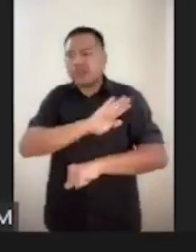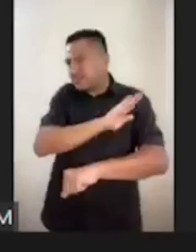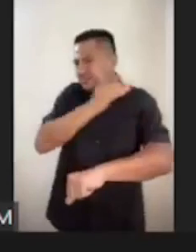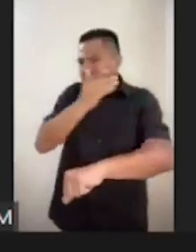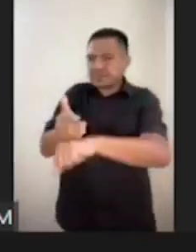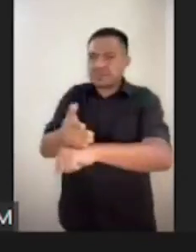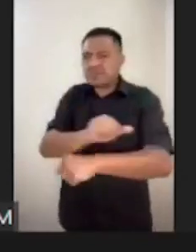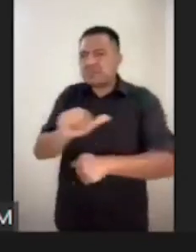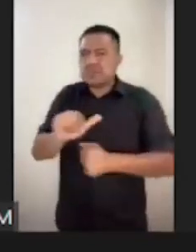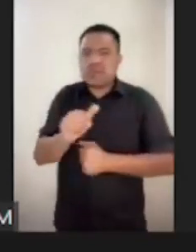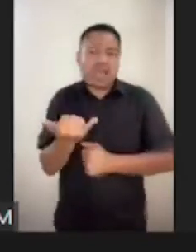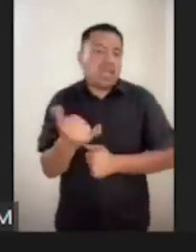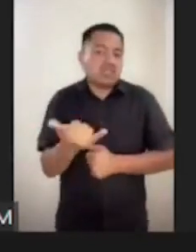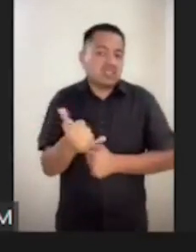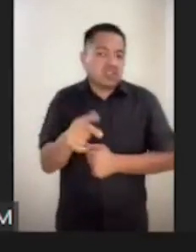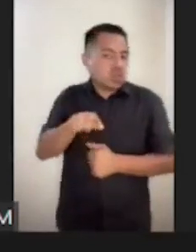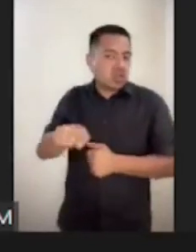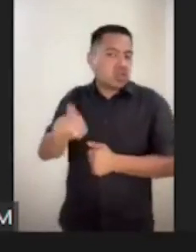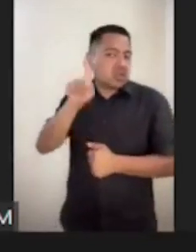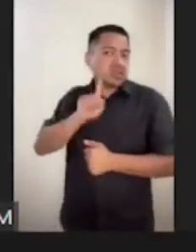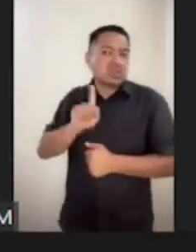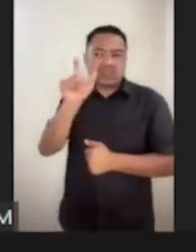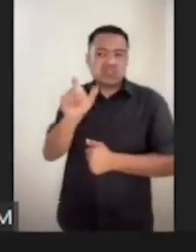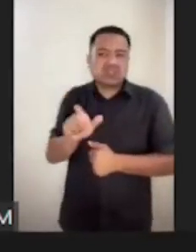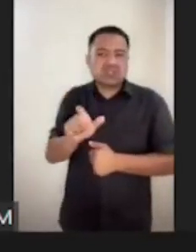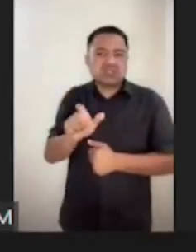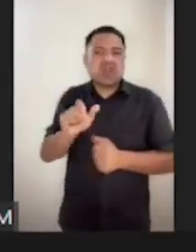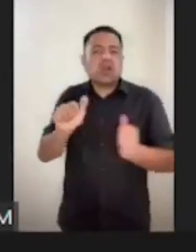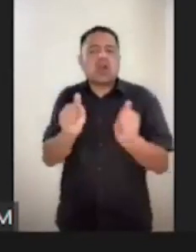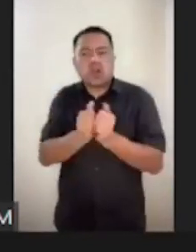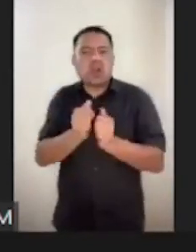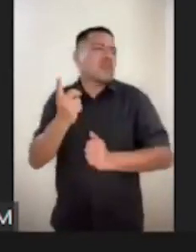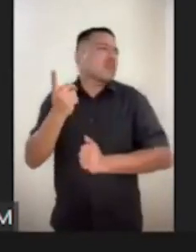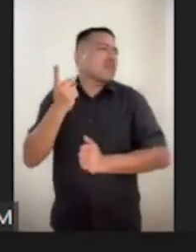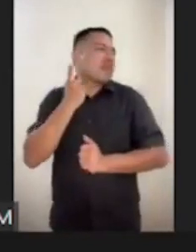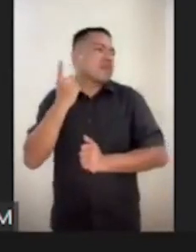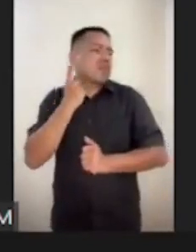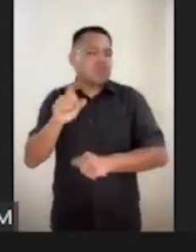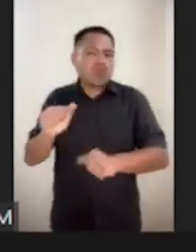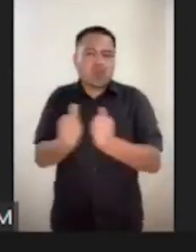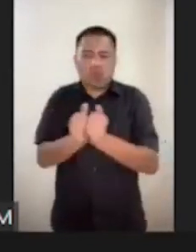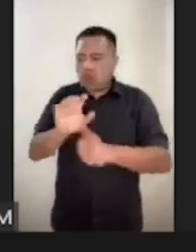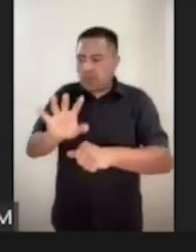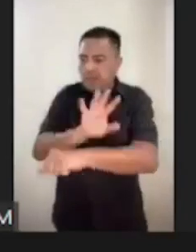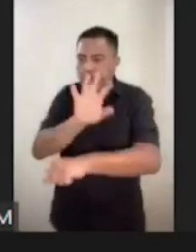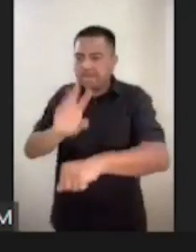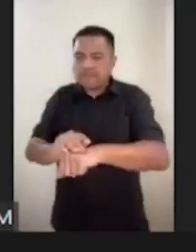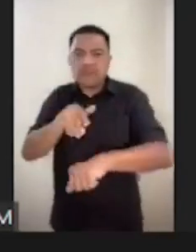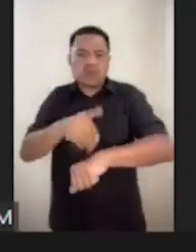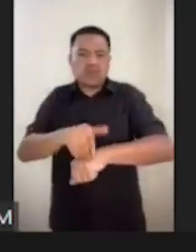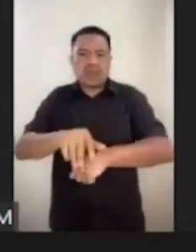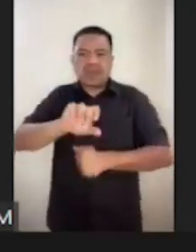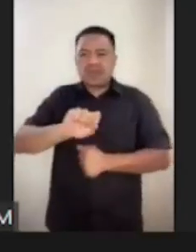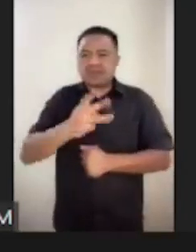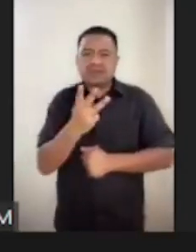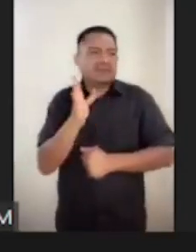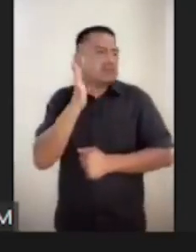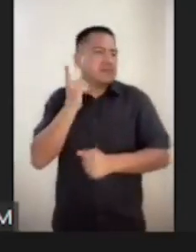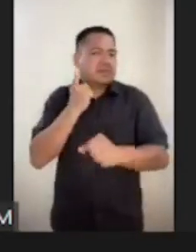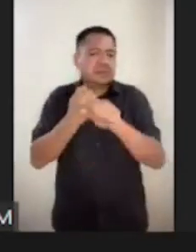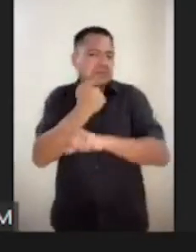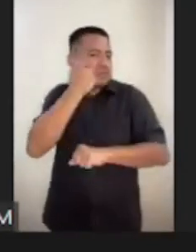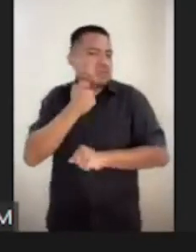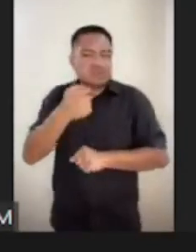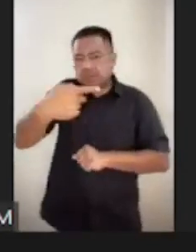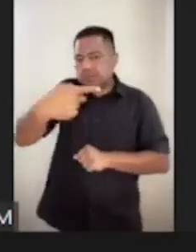atribuida a Yoloxin Lisbeth Domínguez Serna en su carácter de diputada con licencia, integrante de la 63ª legislatura del Congreso